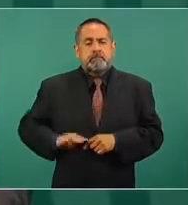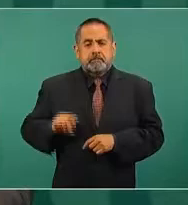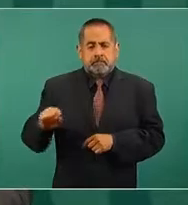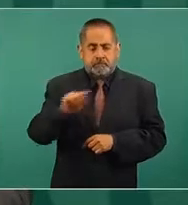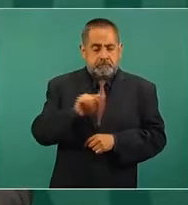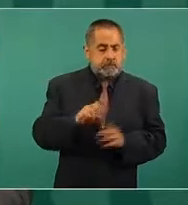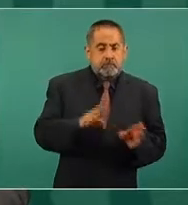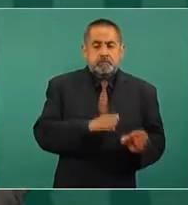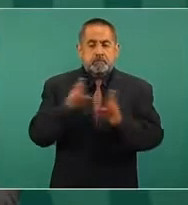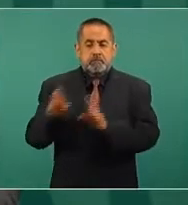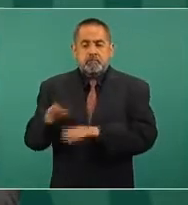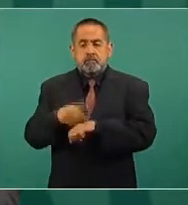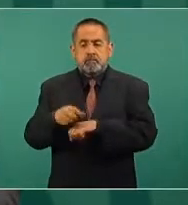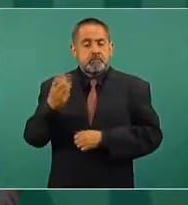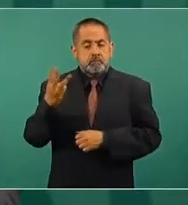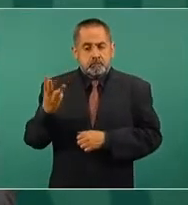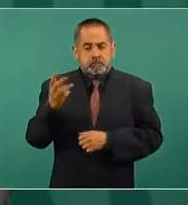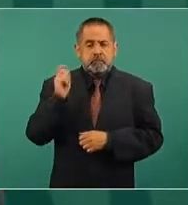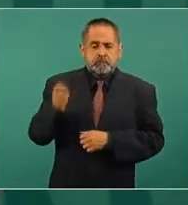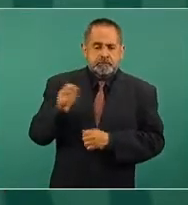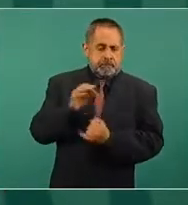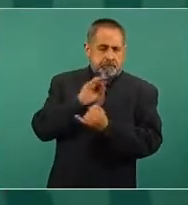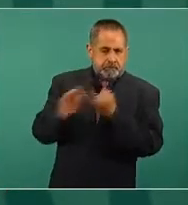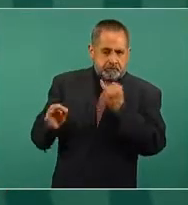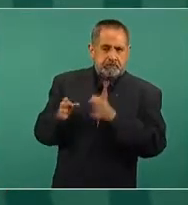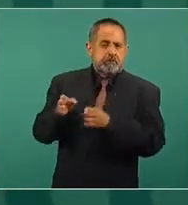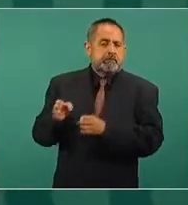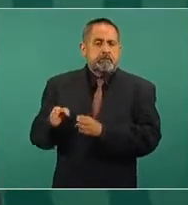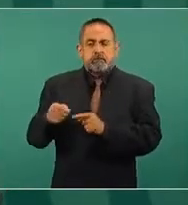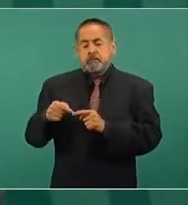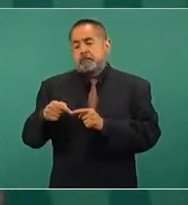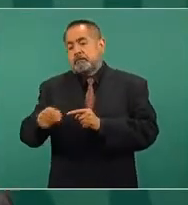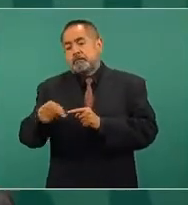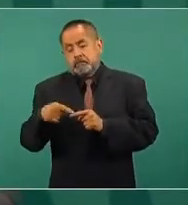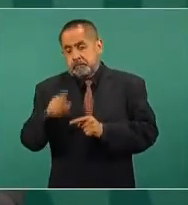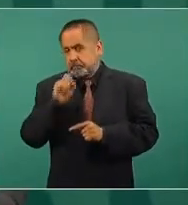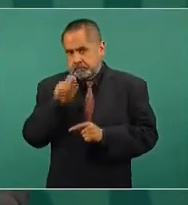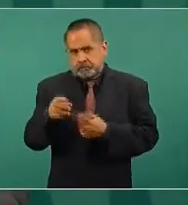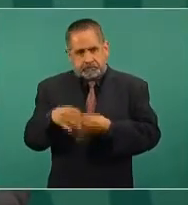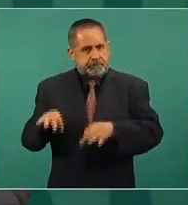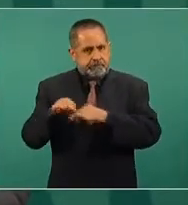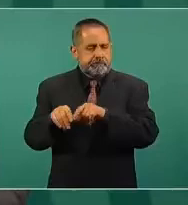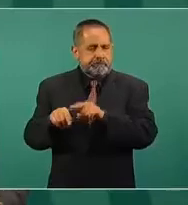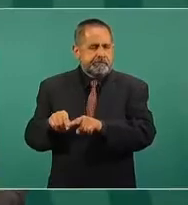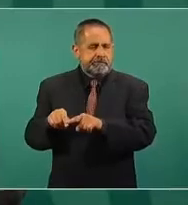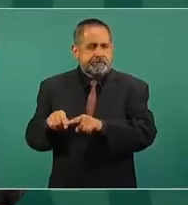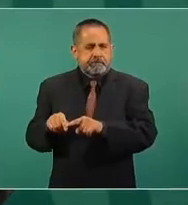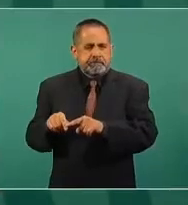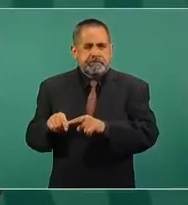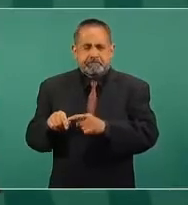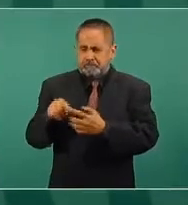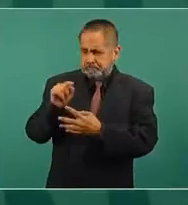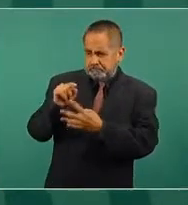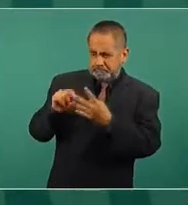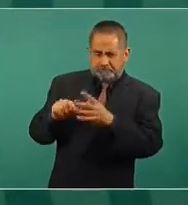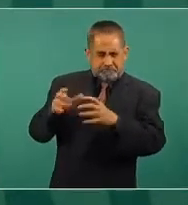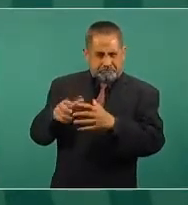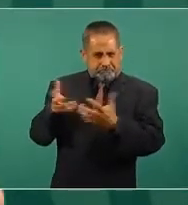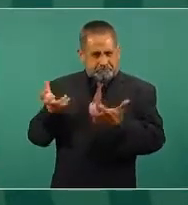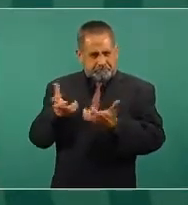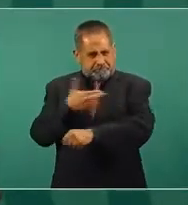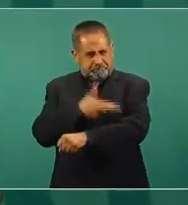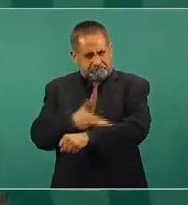fase 3 estaríamos viendo que sería la última fase del año, también una fase muy importante. Todas estas, digamos,